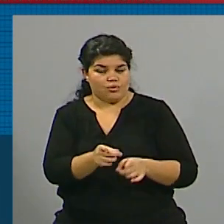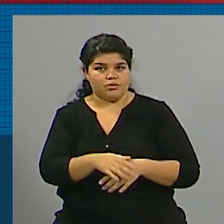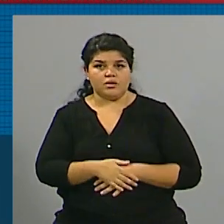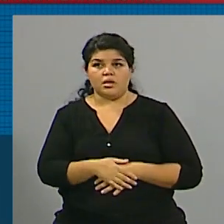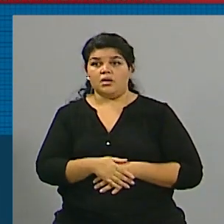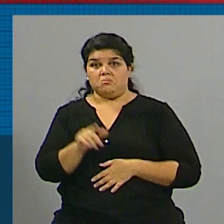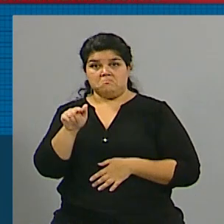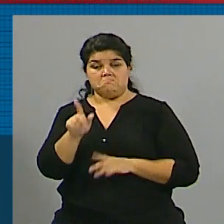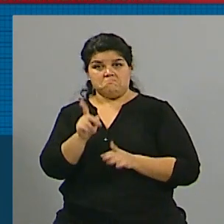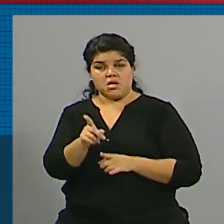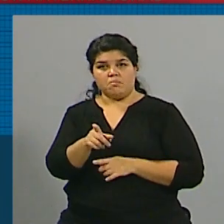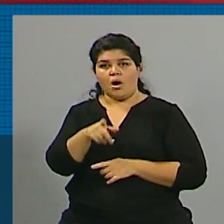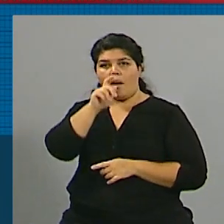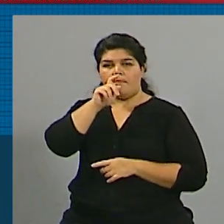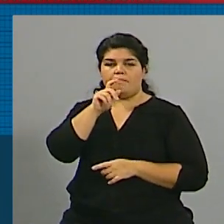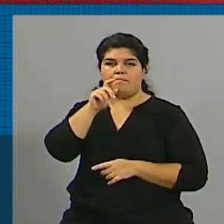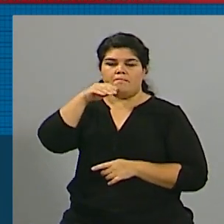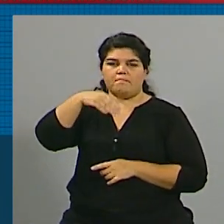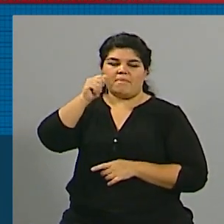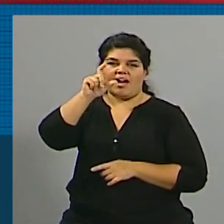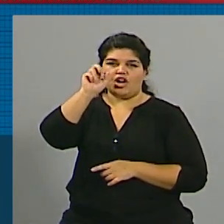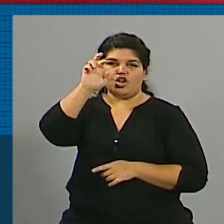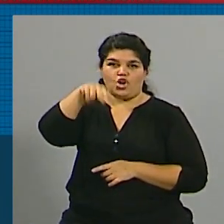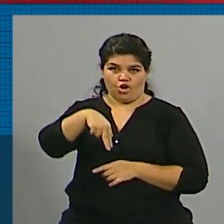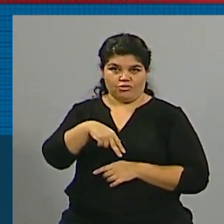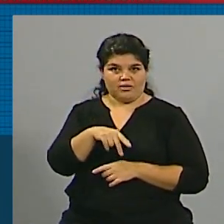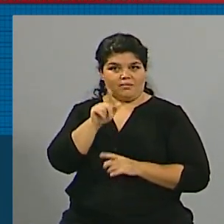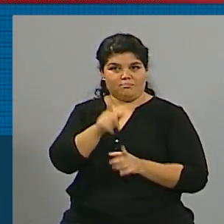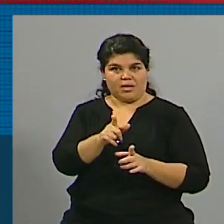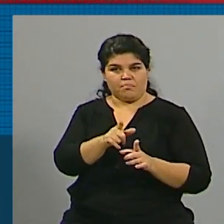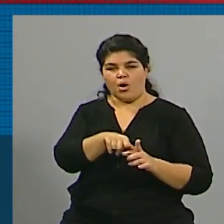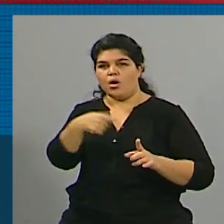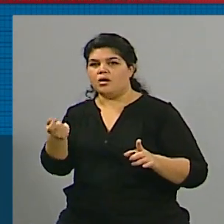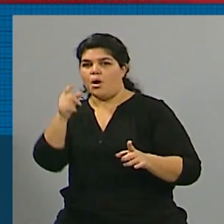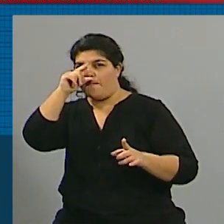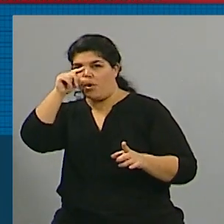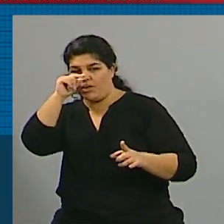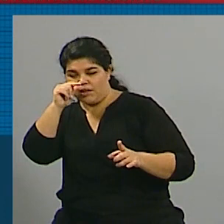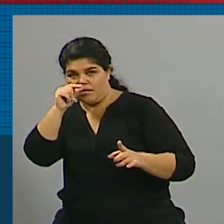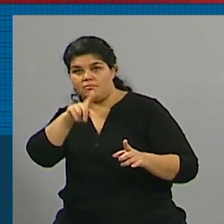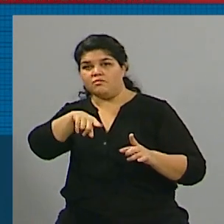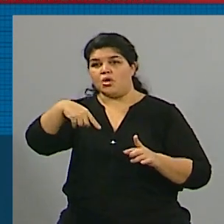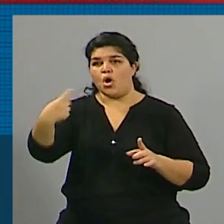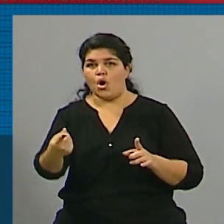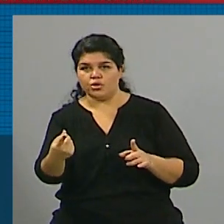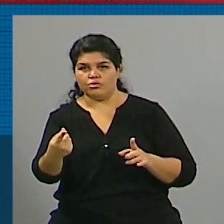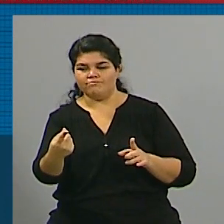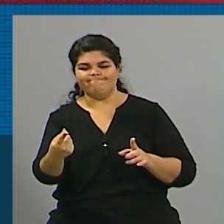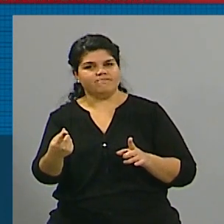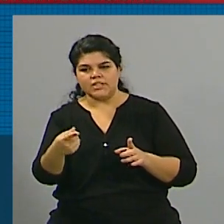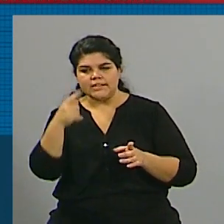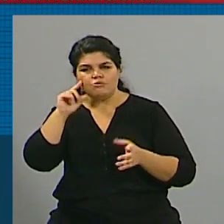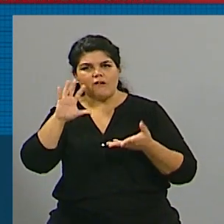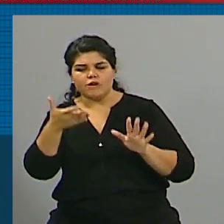que en su momento aportó mucho a este nexo, tanto con Putin como con Zelensky, para encontrar una vía de paz, pero